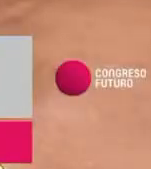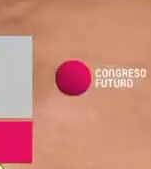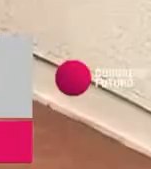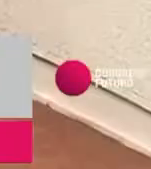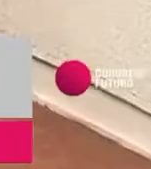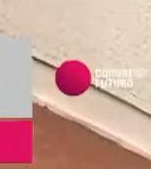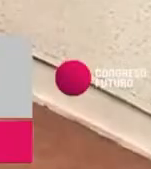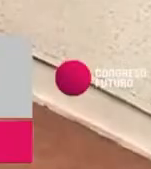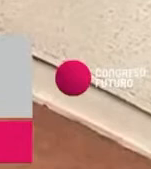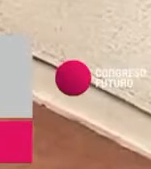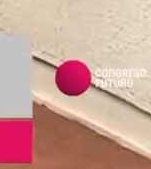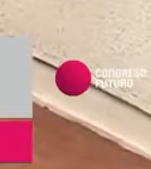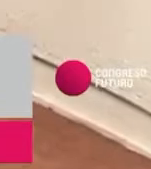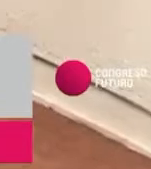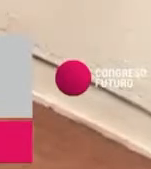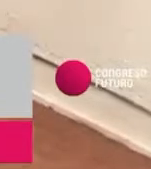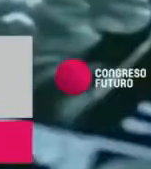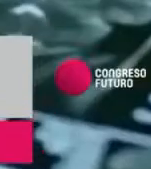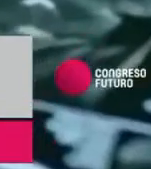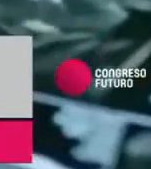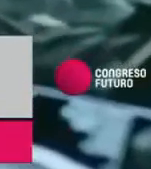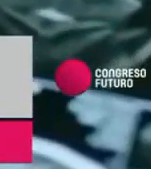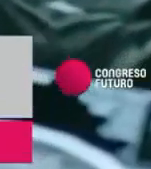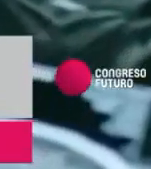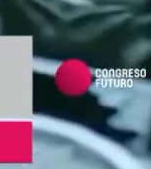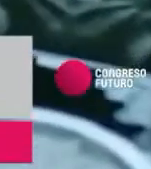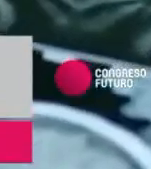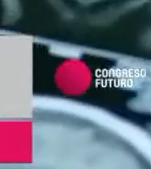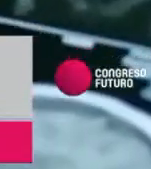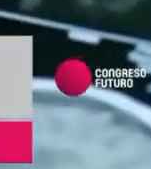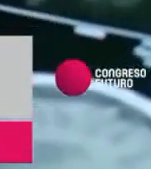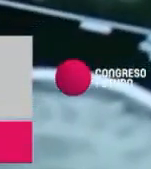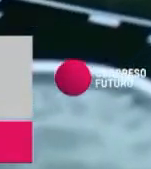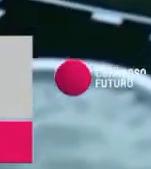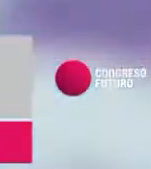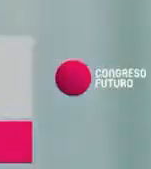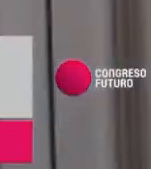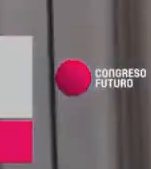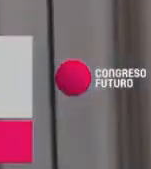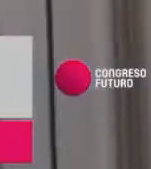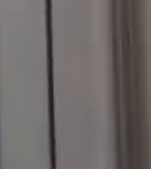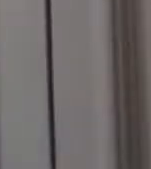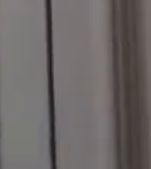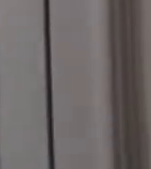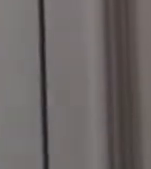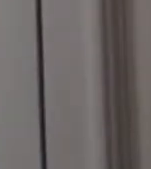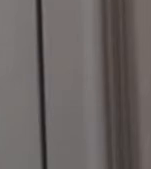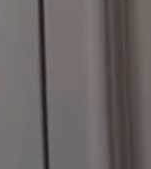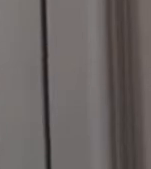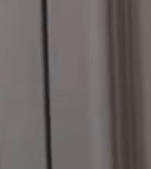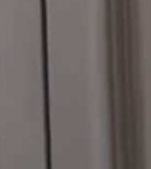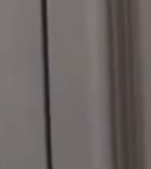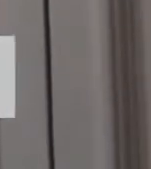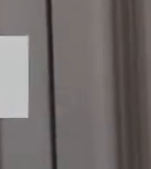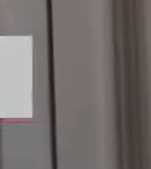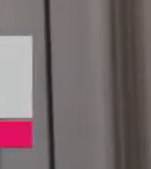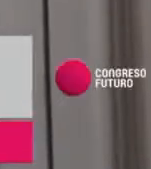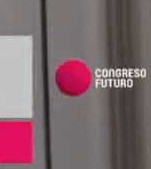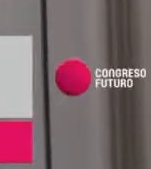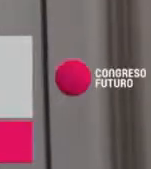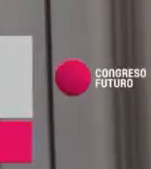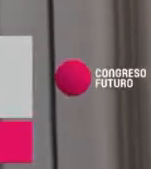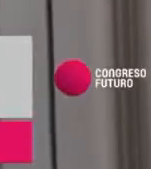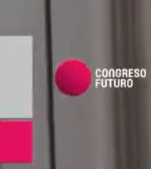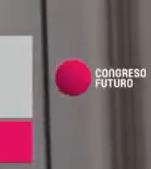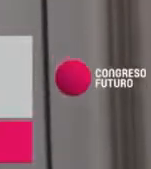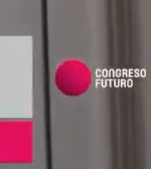pero estos a su vez también son un puente con los científicos chilenos. Esta Comisión de Desafíos del Futuro, que logramos crear